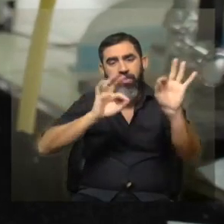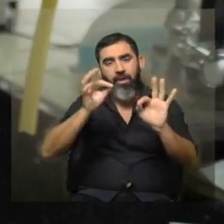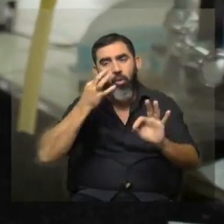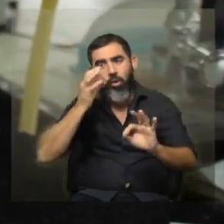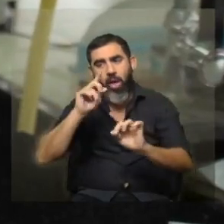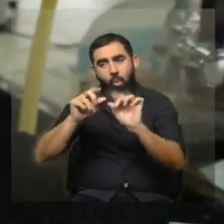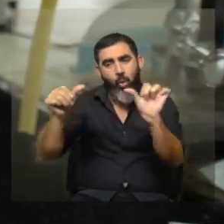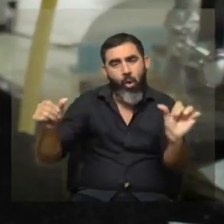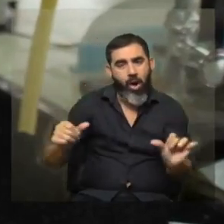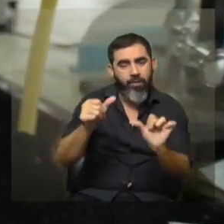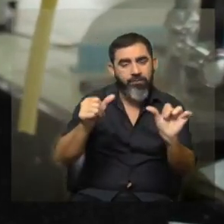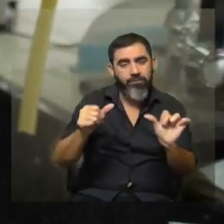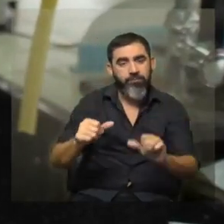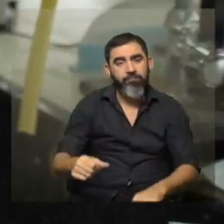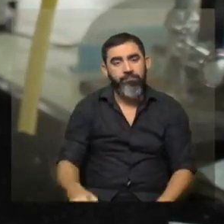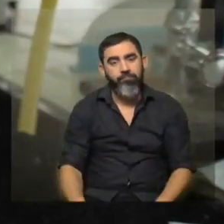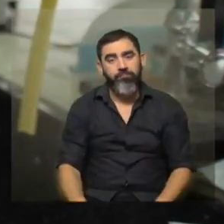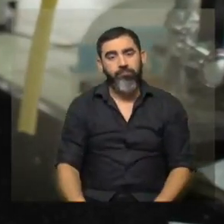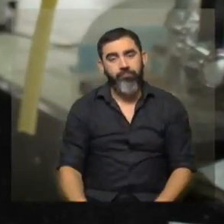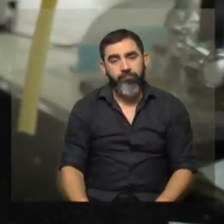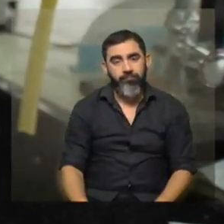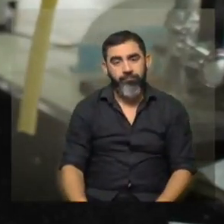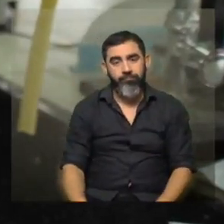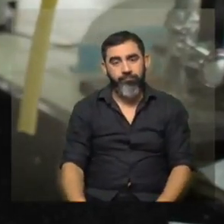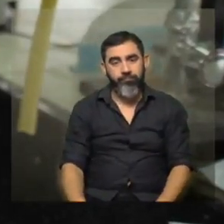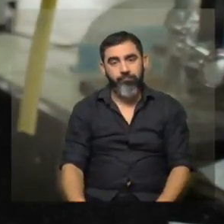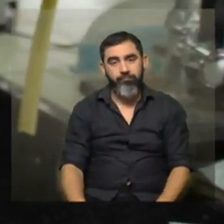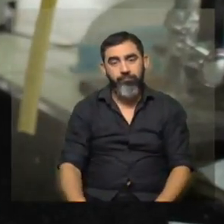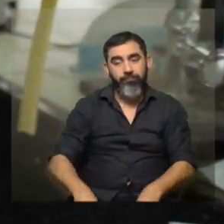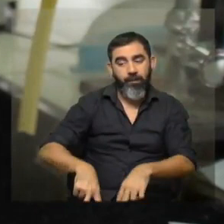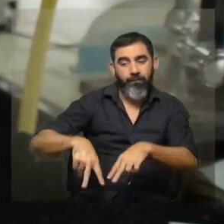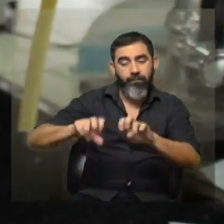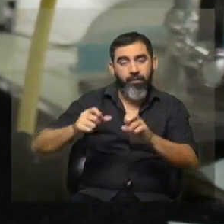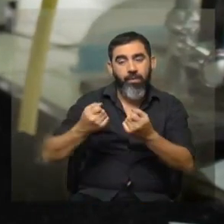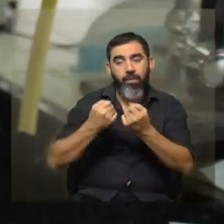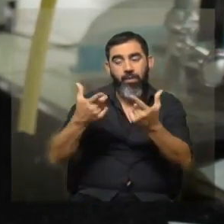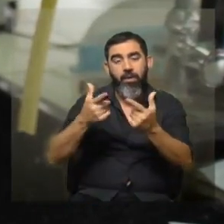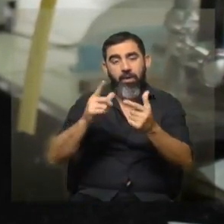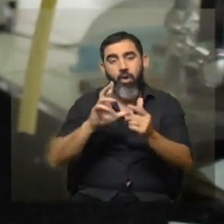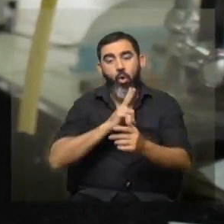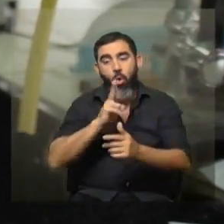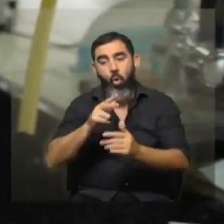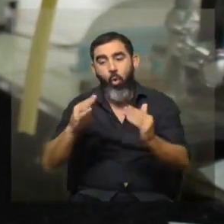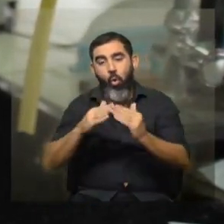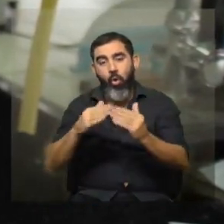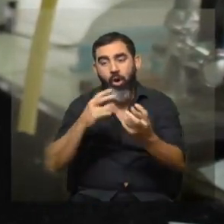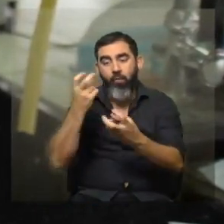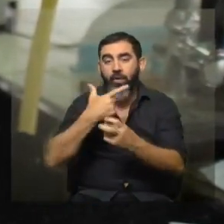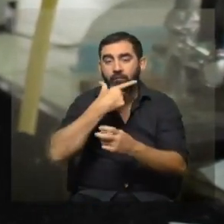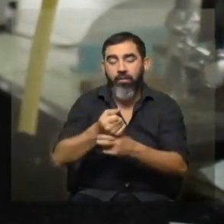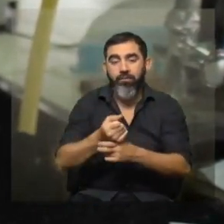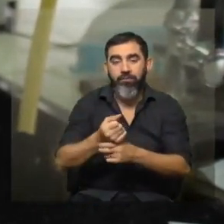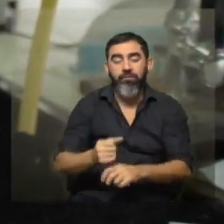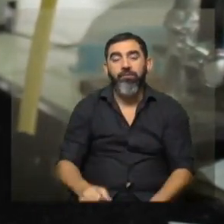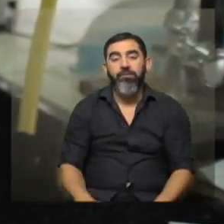hacer. Si parte de poder estudiarlo más es ofrecerles refugios que a vos te facilite la búsqueda, porque también era